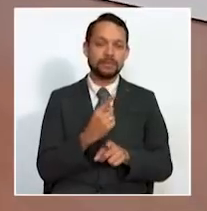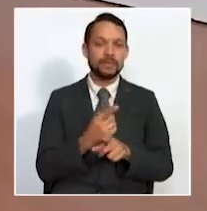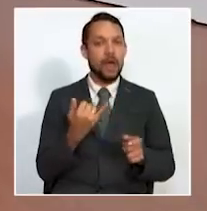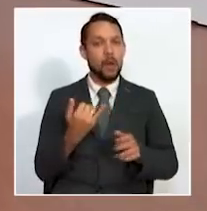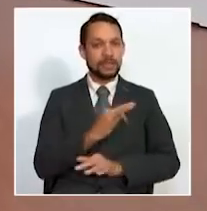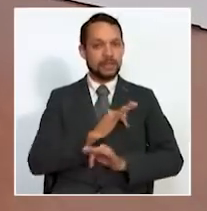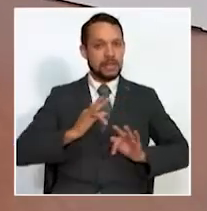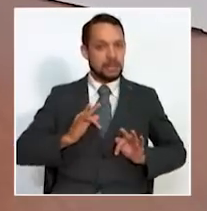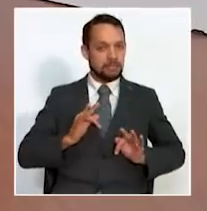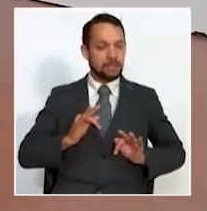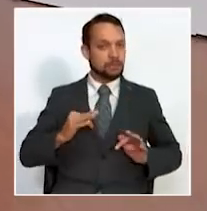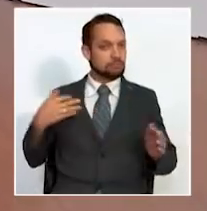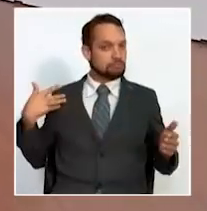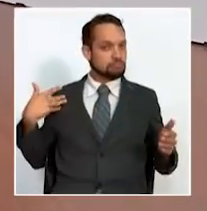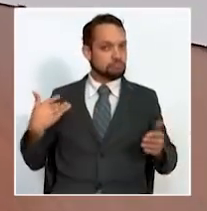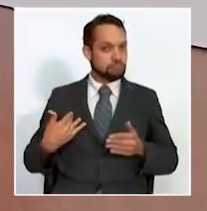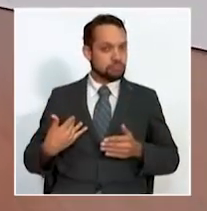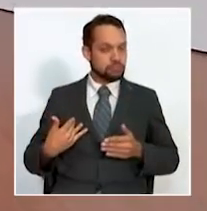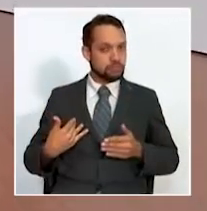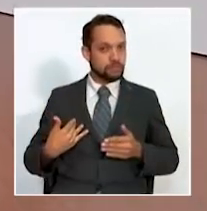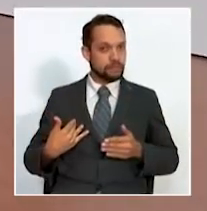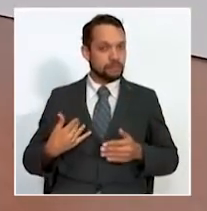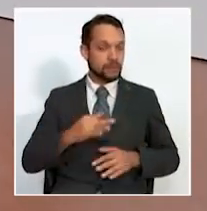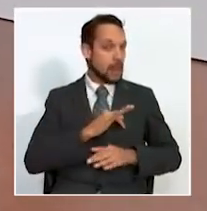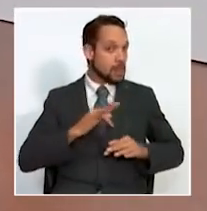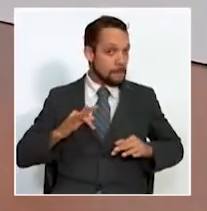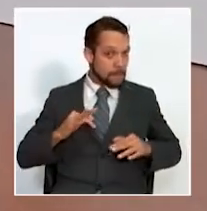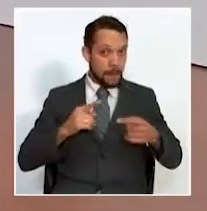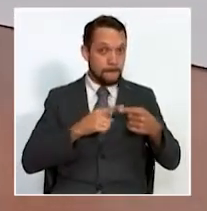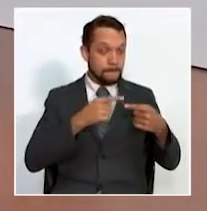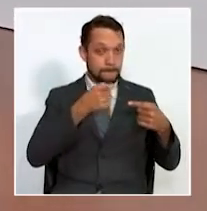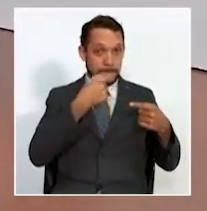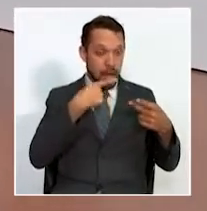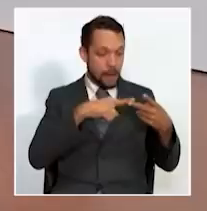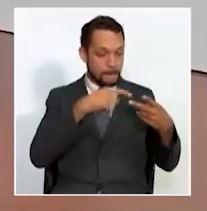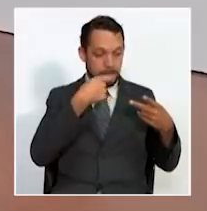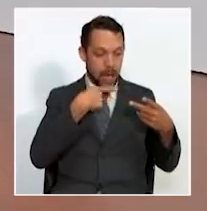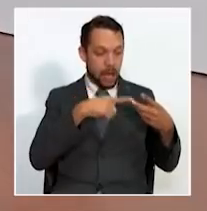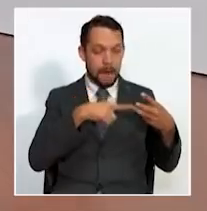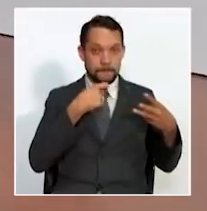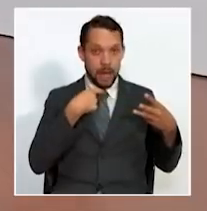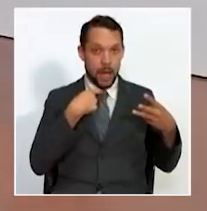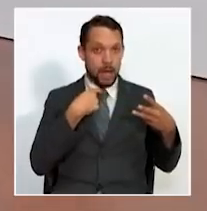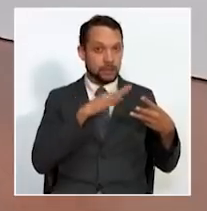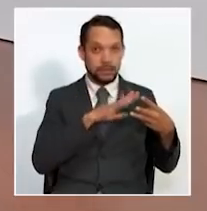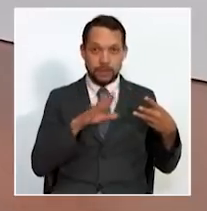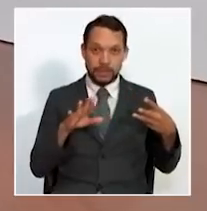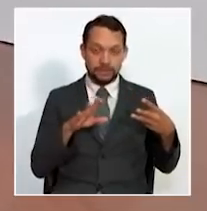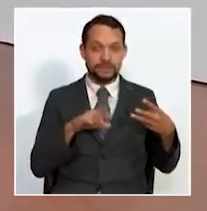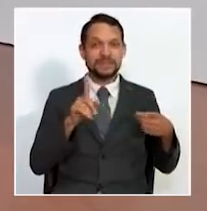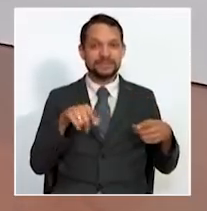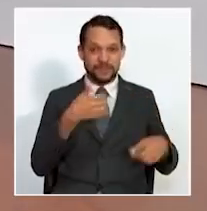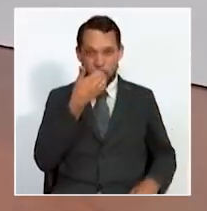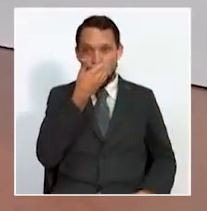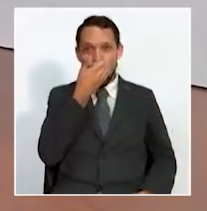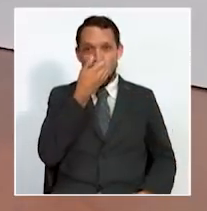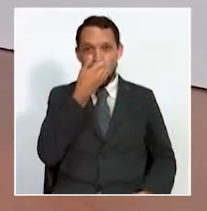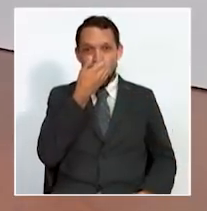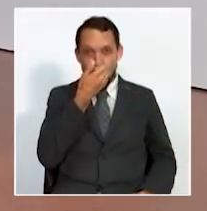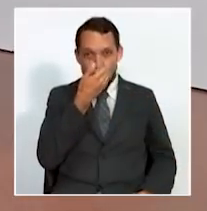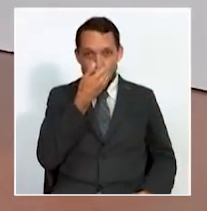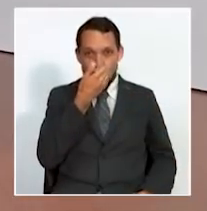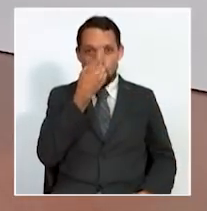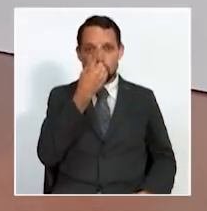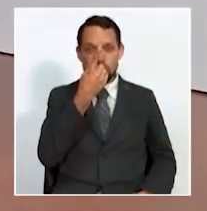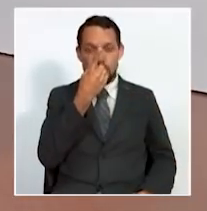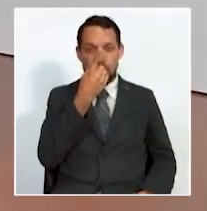tratando con salbutamol, fluticasona, polvo para inhalar 50+25, una dosis cada